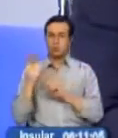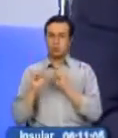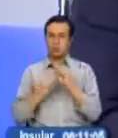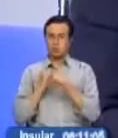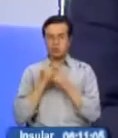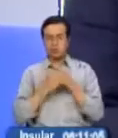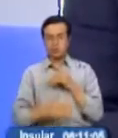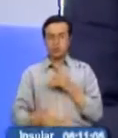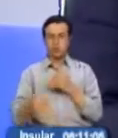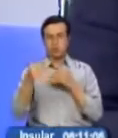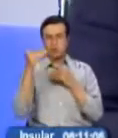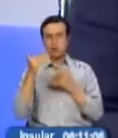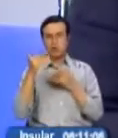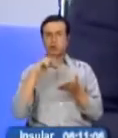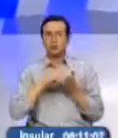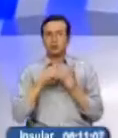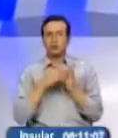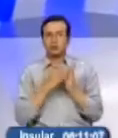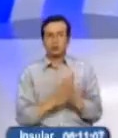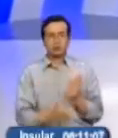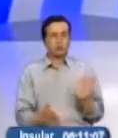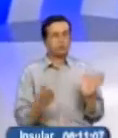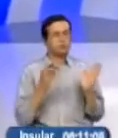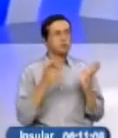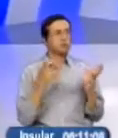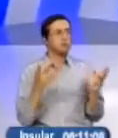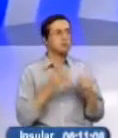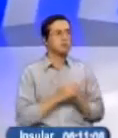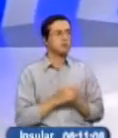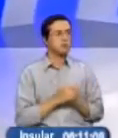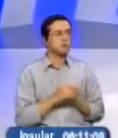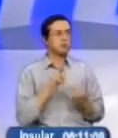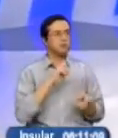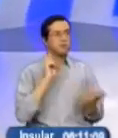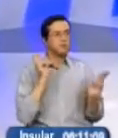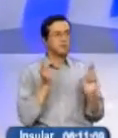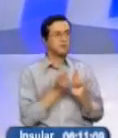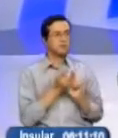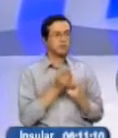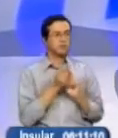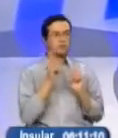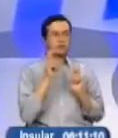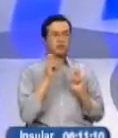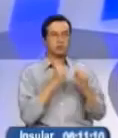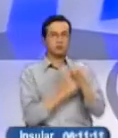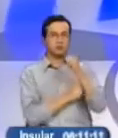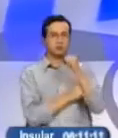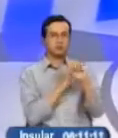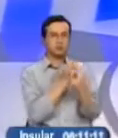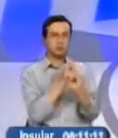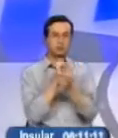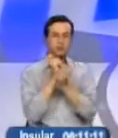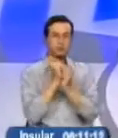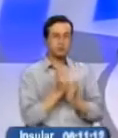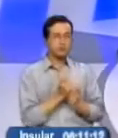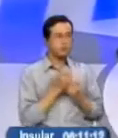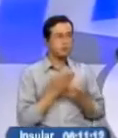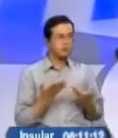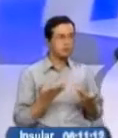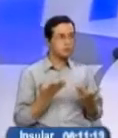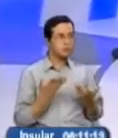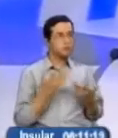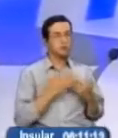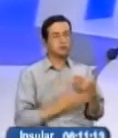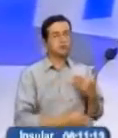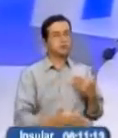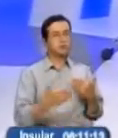9 años? ¿Estos primeros 9 años qué significaron? ¿Una reforma en términos de las bases institucionales de la educación superior? Y de aquí